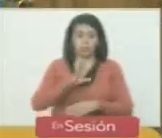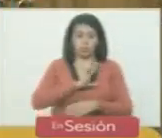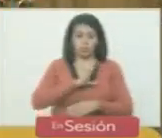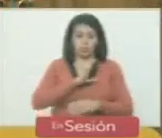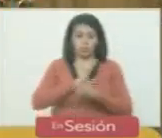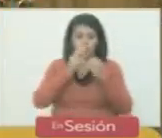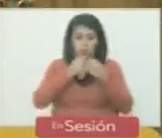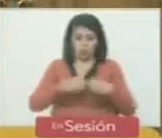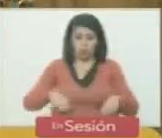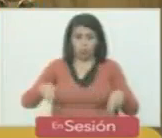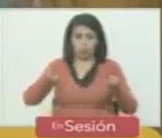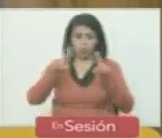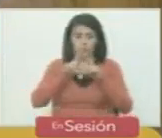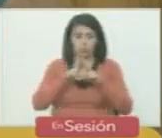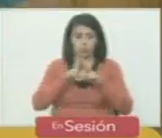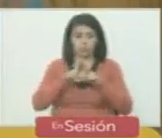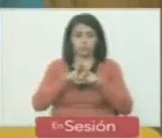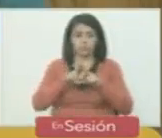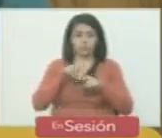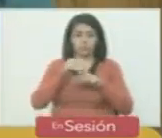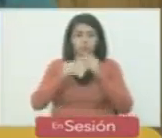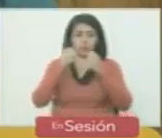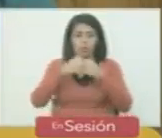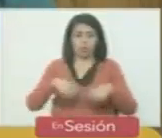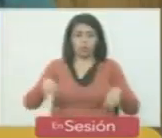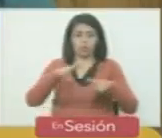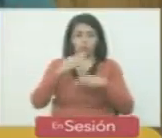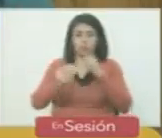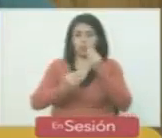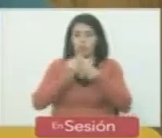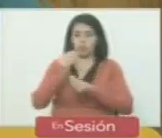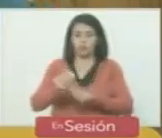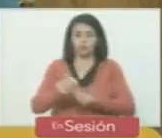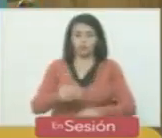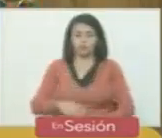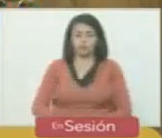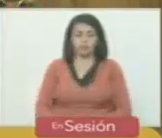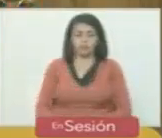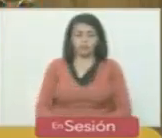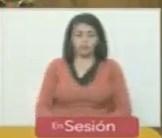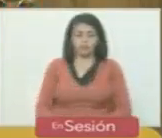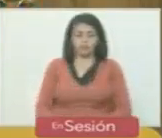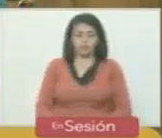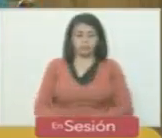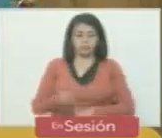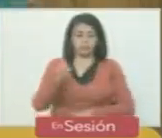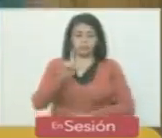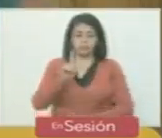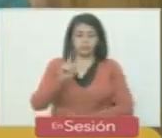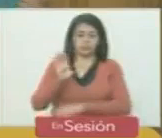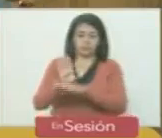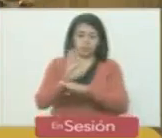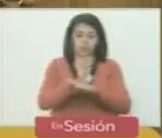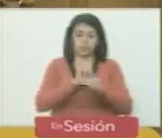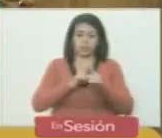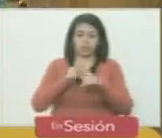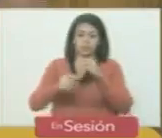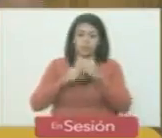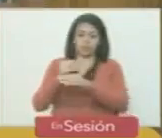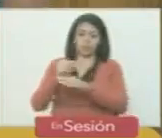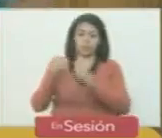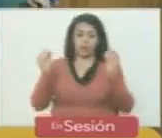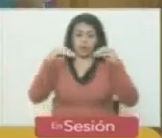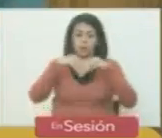a las Naciones Unidas. ¿Cómo es que esta Naciones Unidas no protege o por lo menos presenta